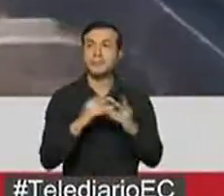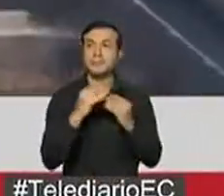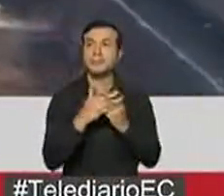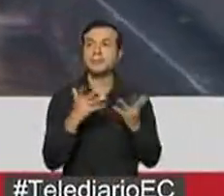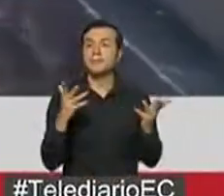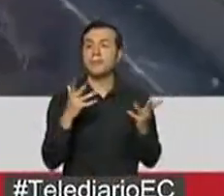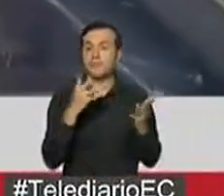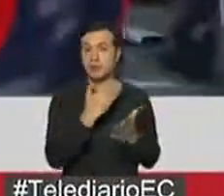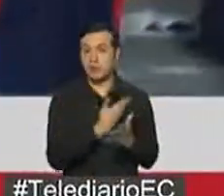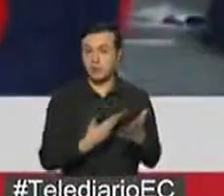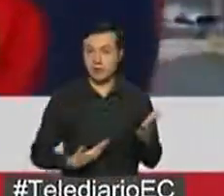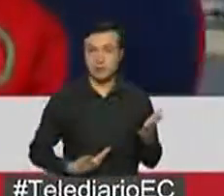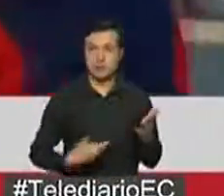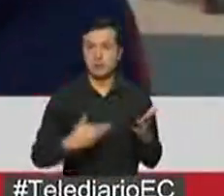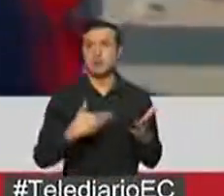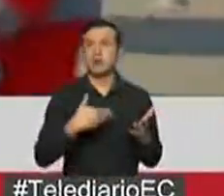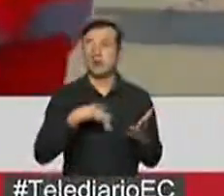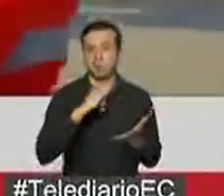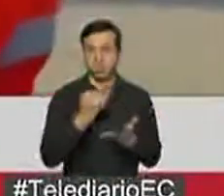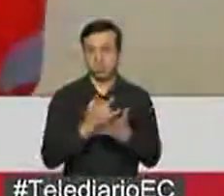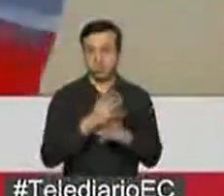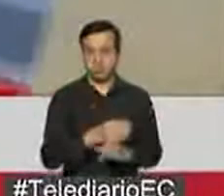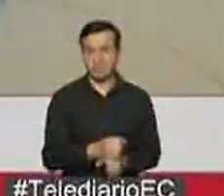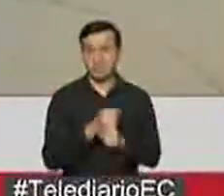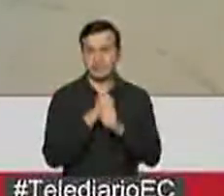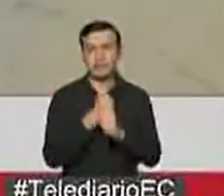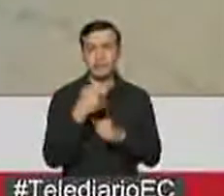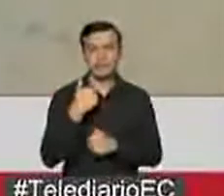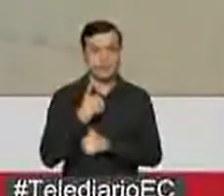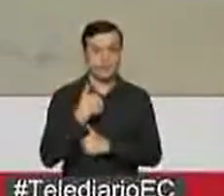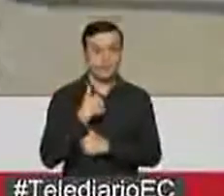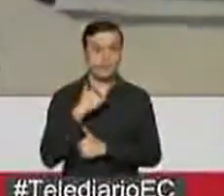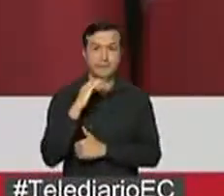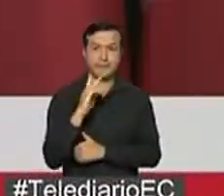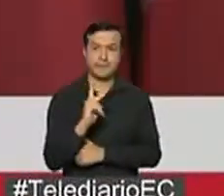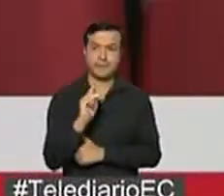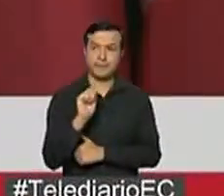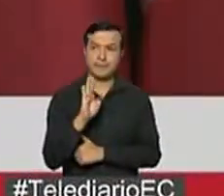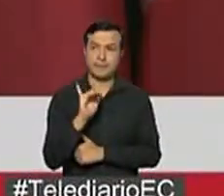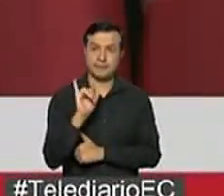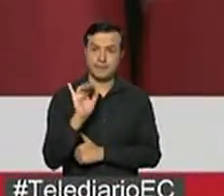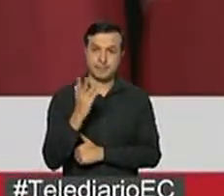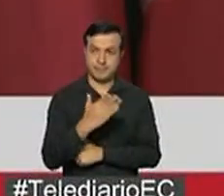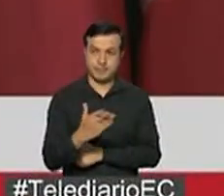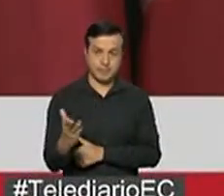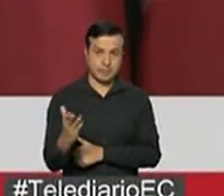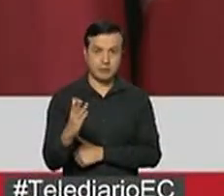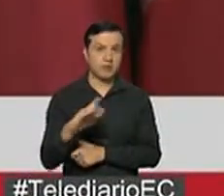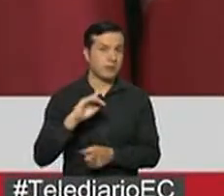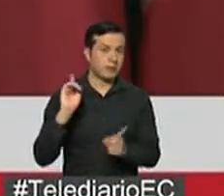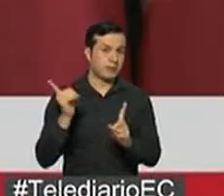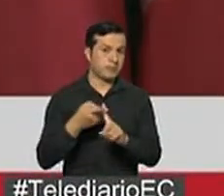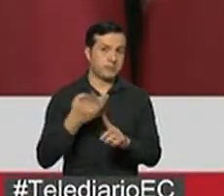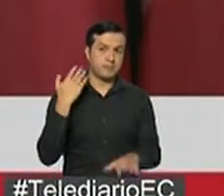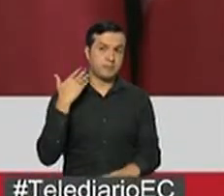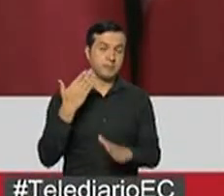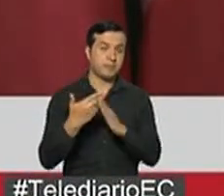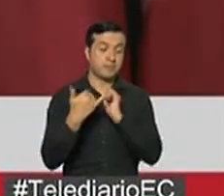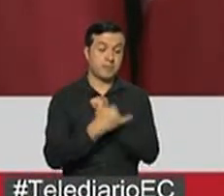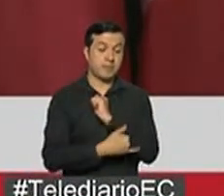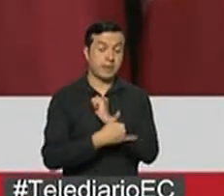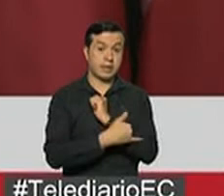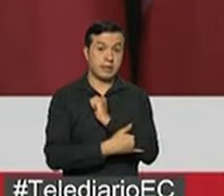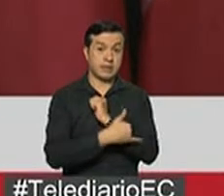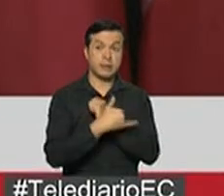confirmó la presidenta de la junta de seguridad del transporte de canadá katy fox edison desde el principio irán está permitiendo a los